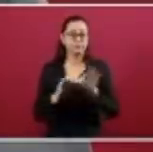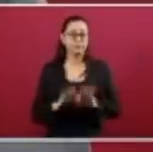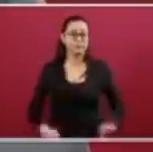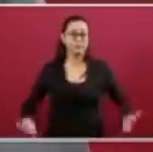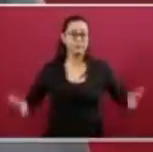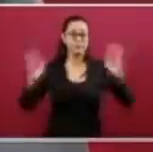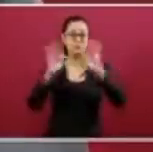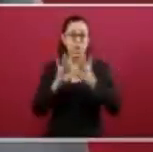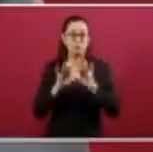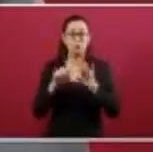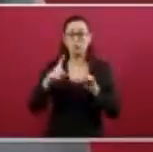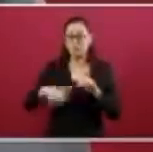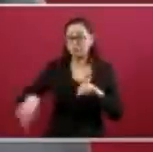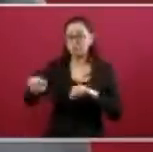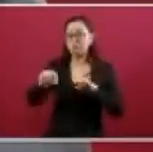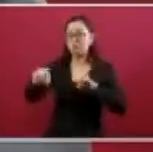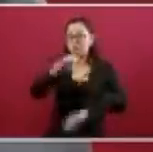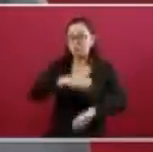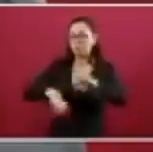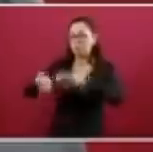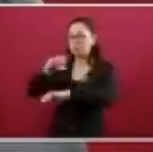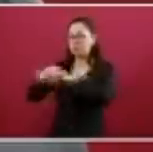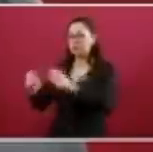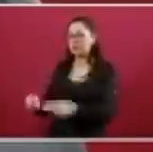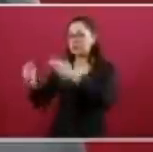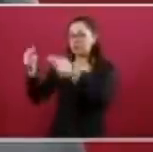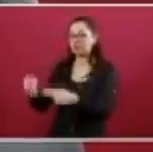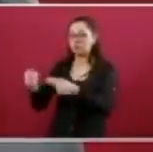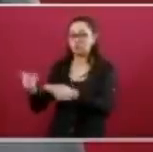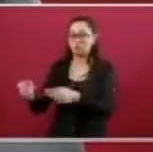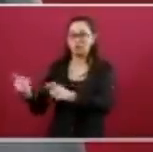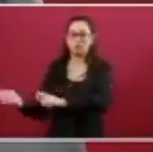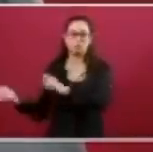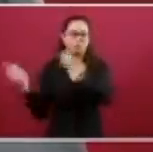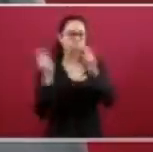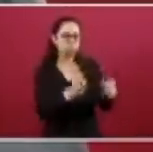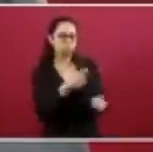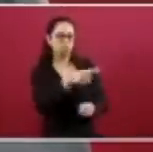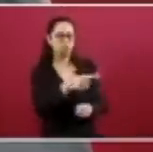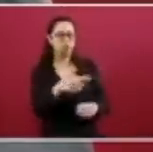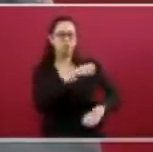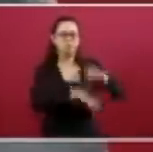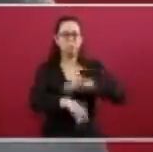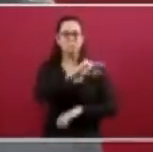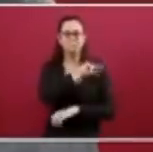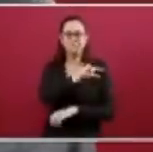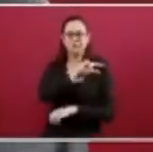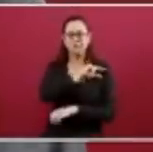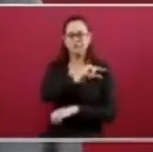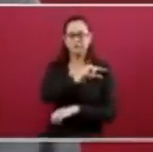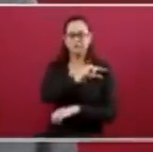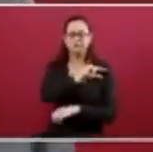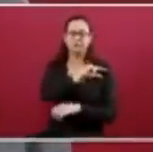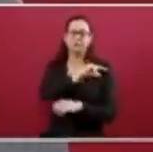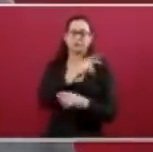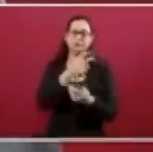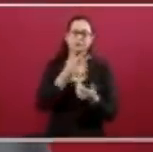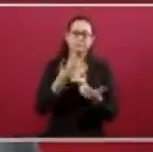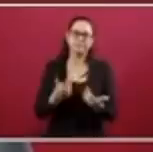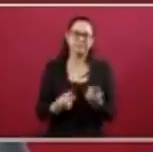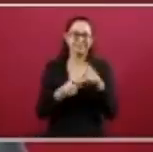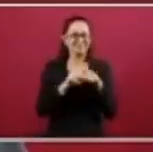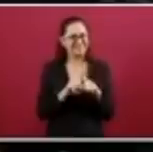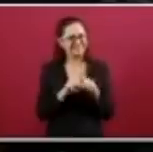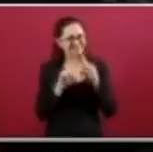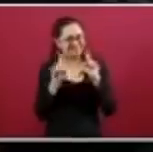importante del mercado a empresas particulares, en vez de